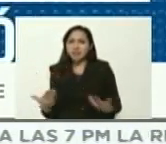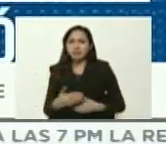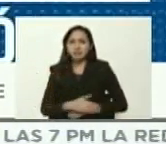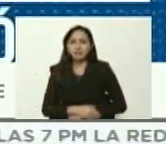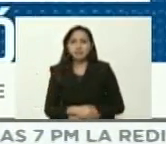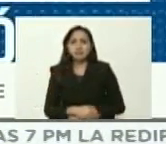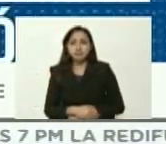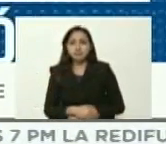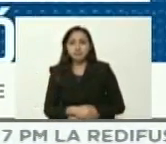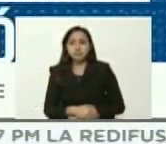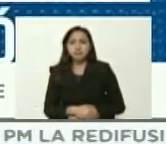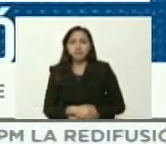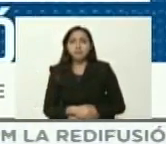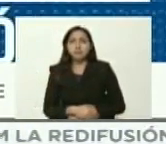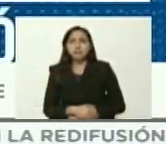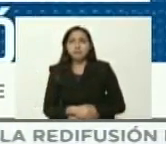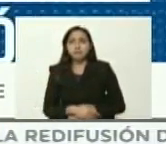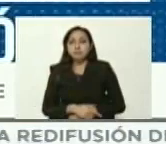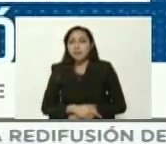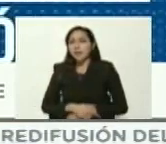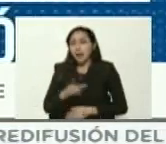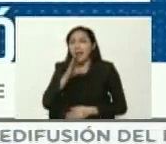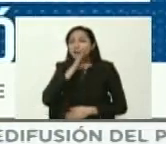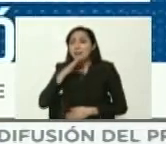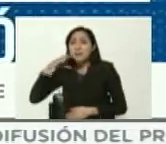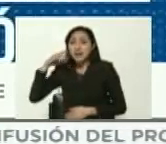resolver? Capriles Radonqui,